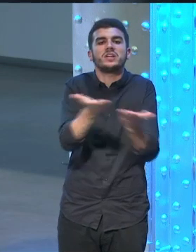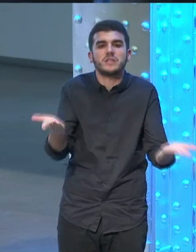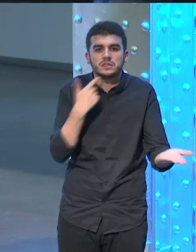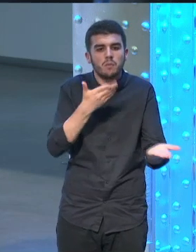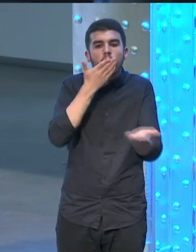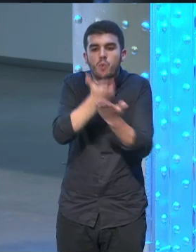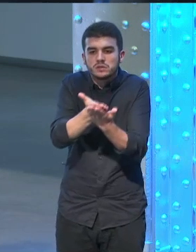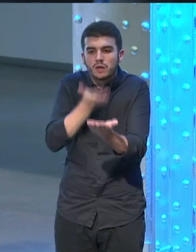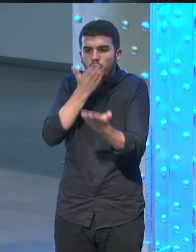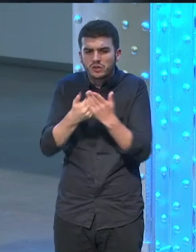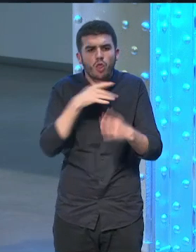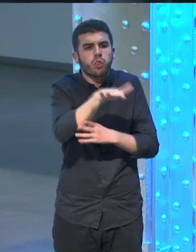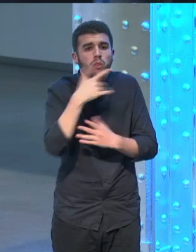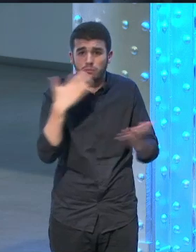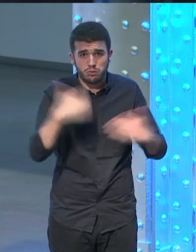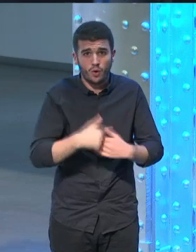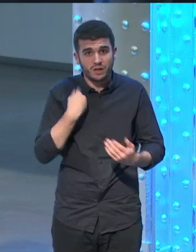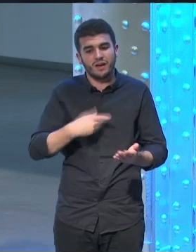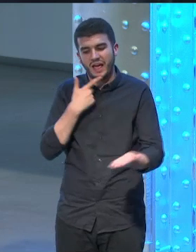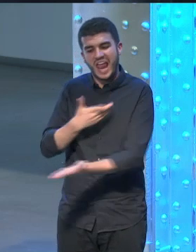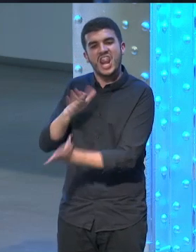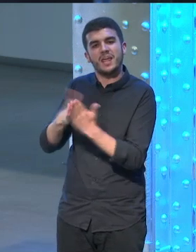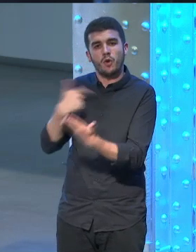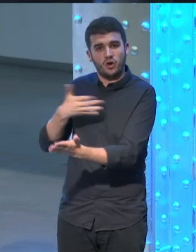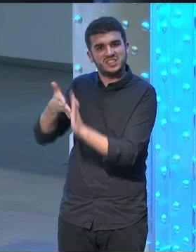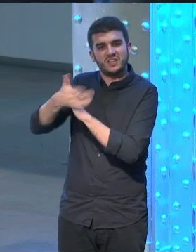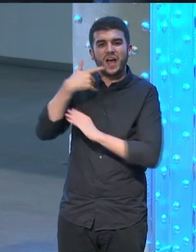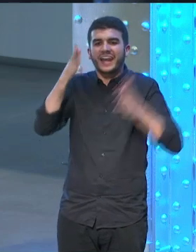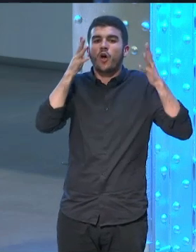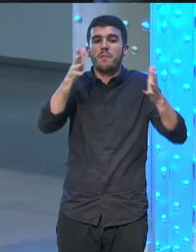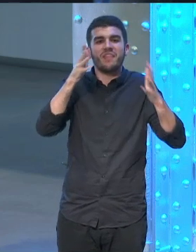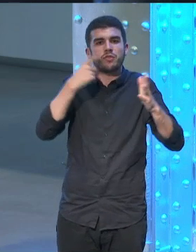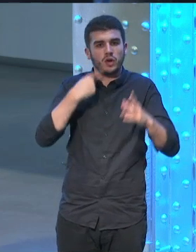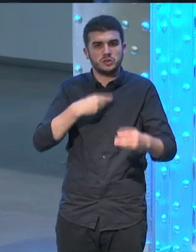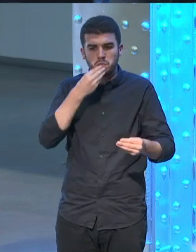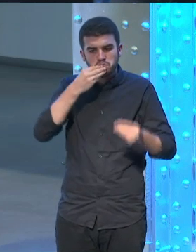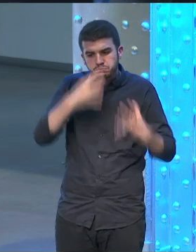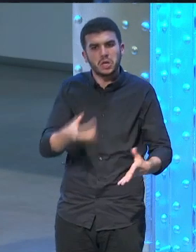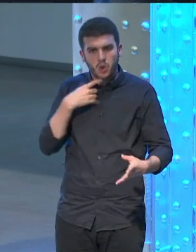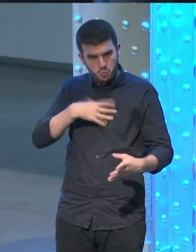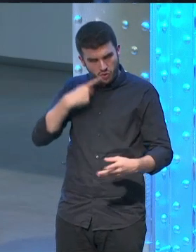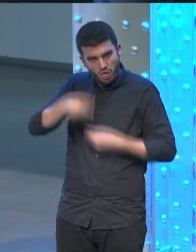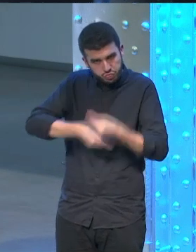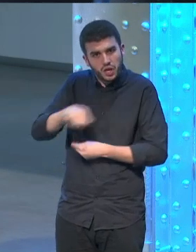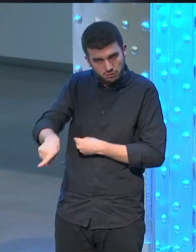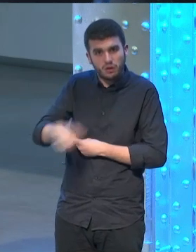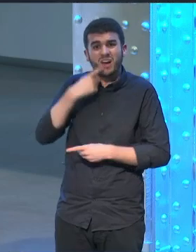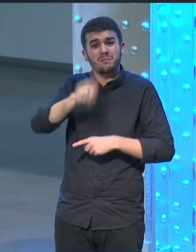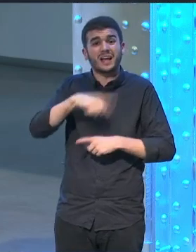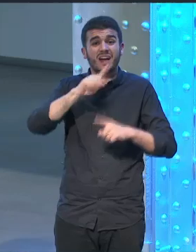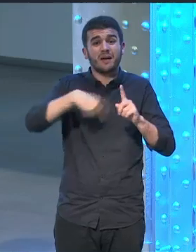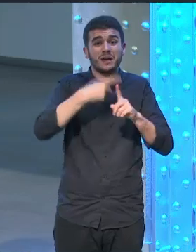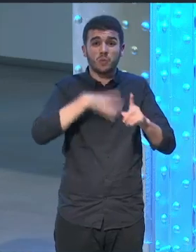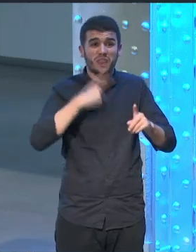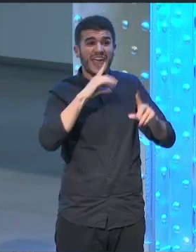y proposiciones. Un ejemplo es este libro con recomendaciones factibles que pueden ayudar a instituciones públicas y a empresas a